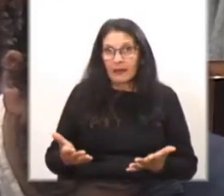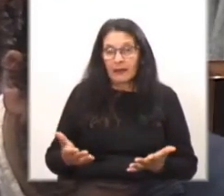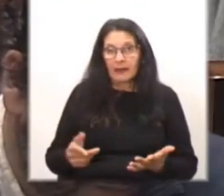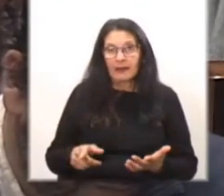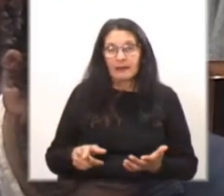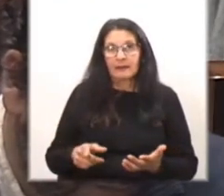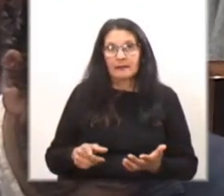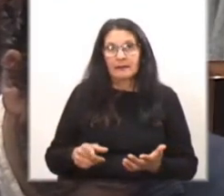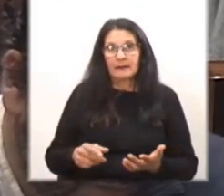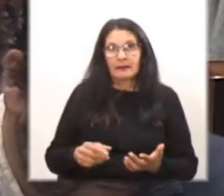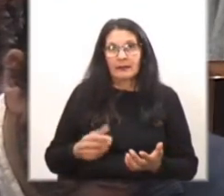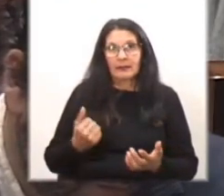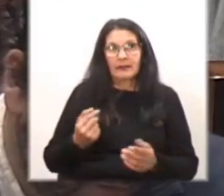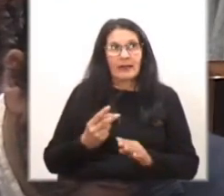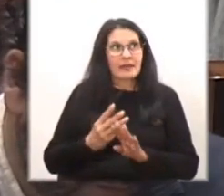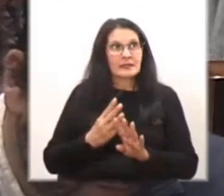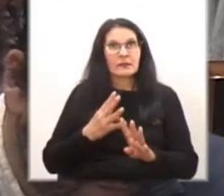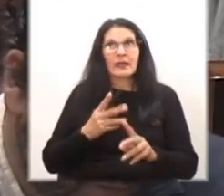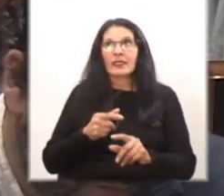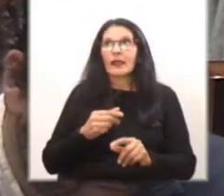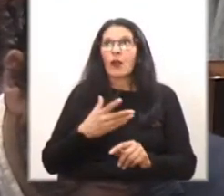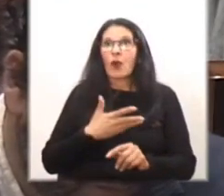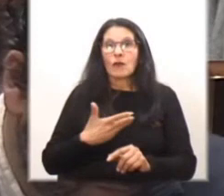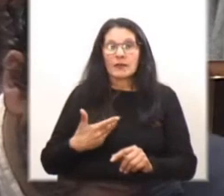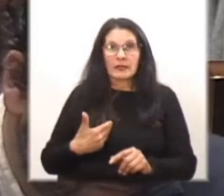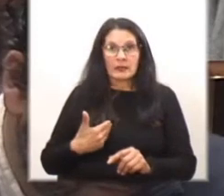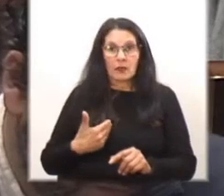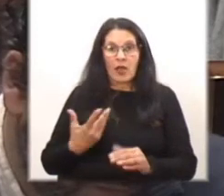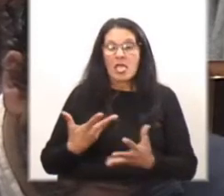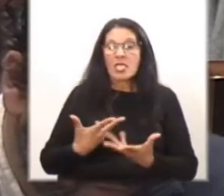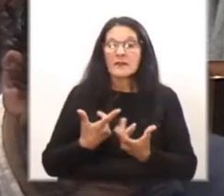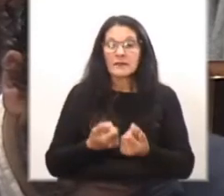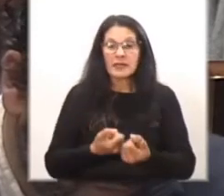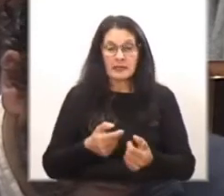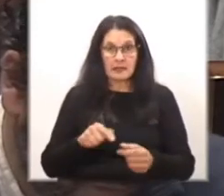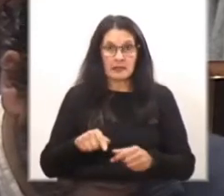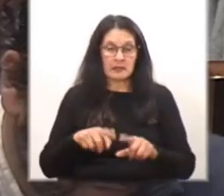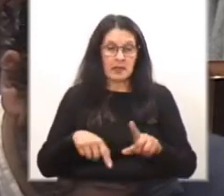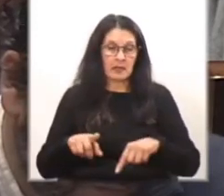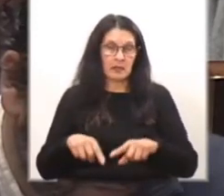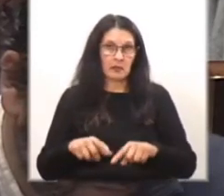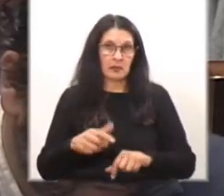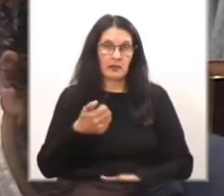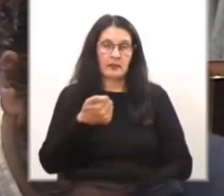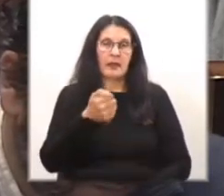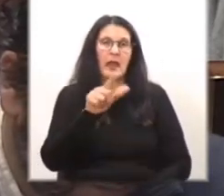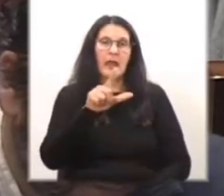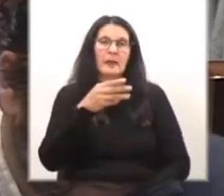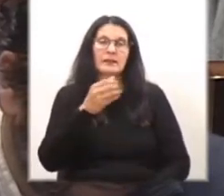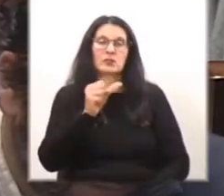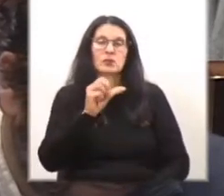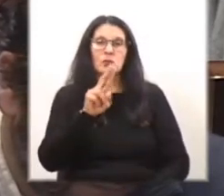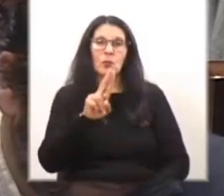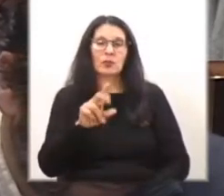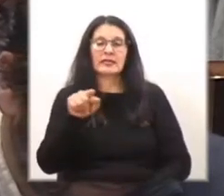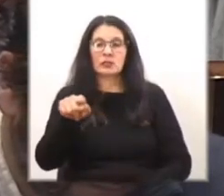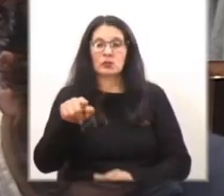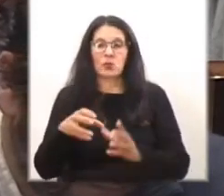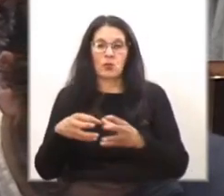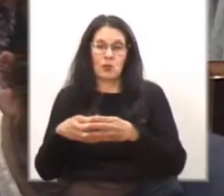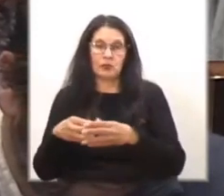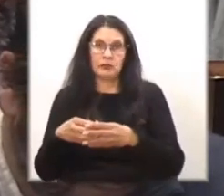de las filas del gobierno salga a defender esta gestión de Albizu y su combo. No